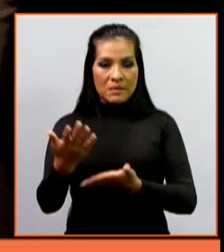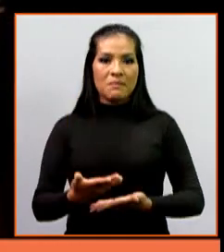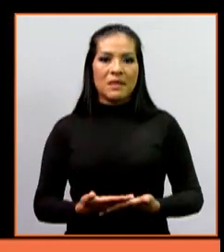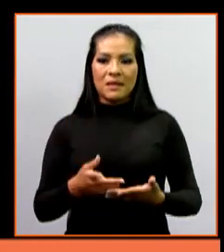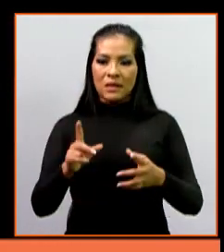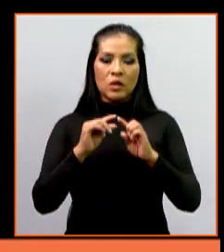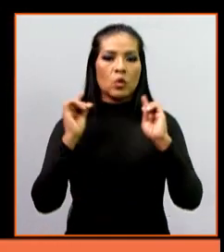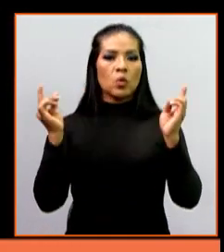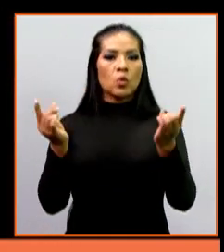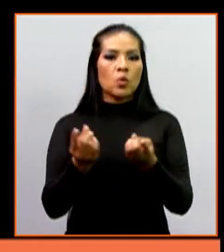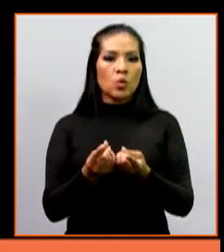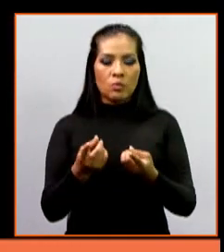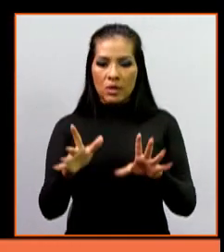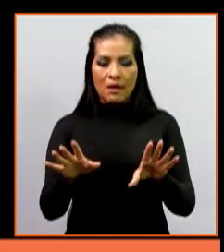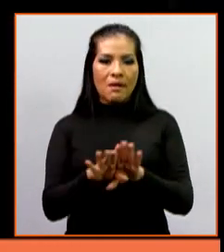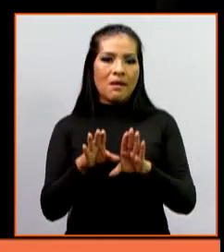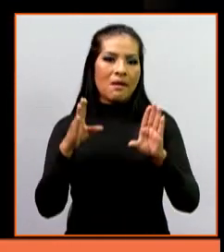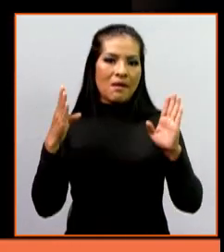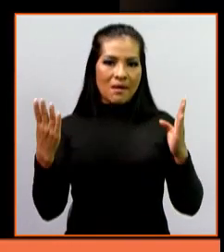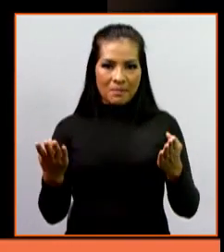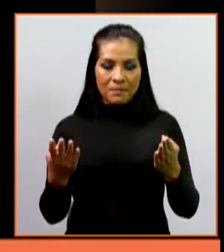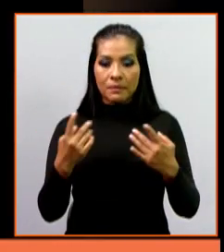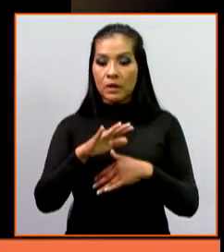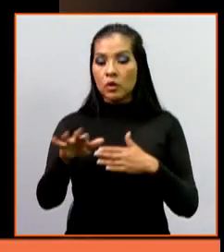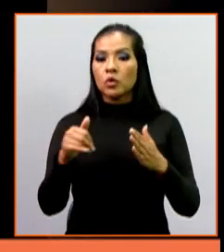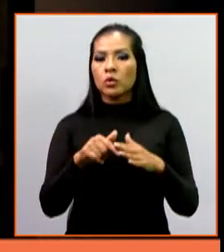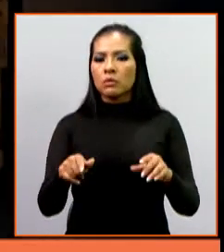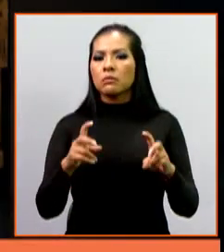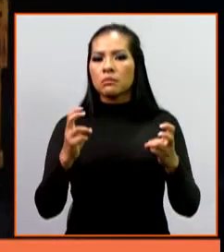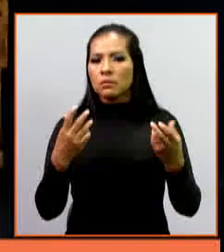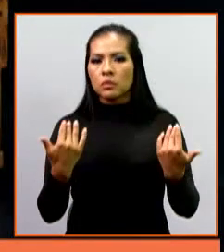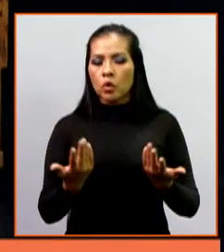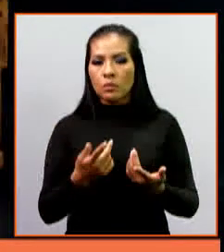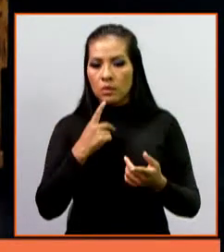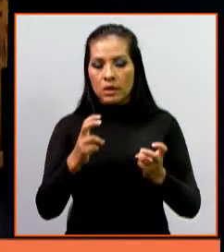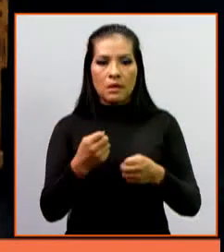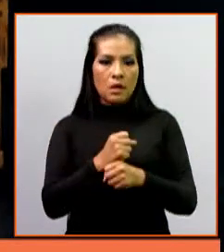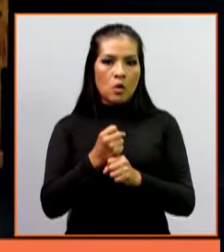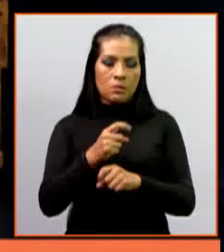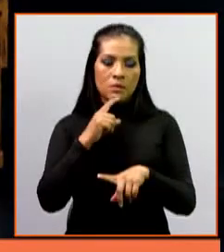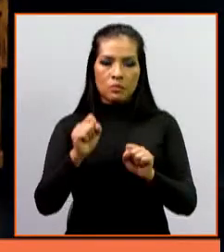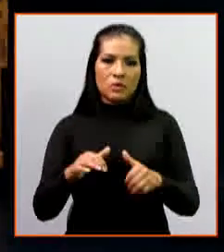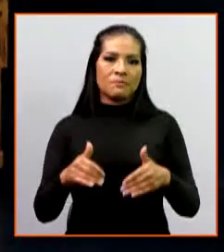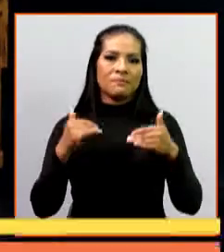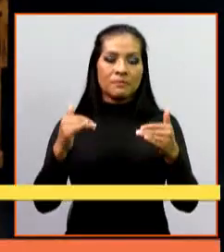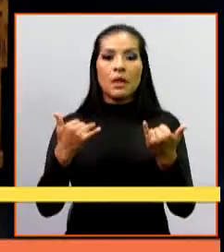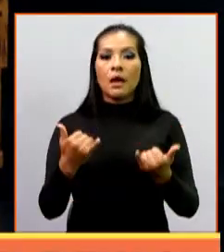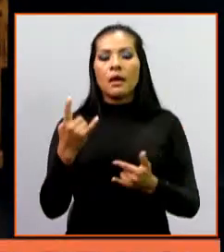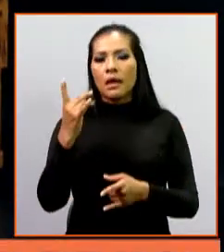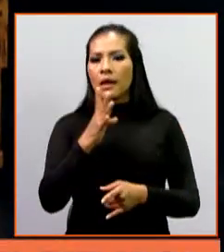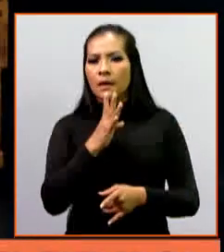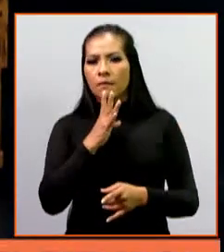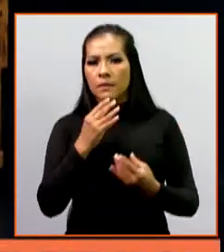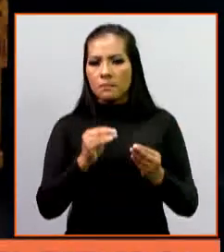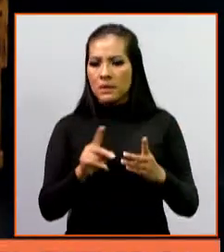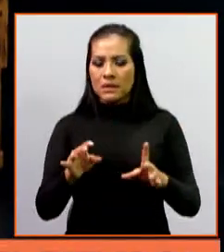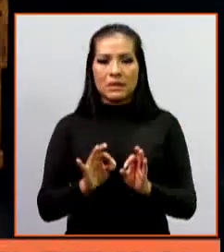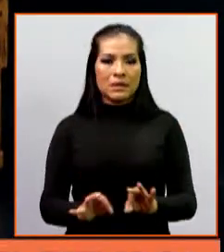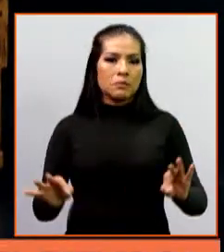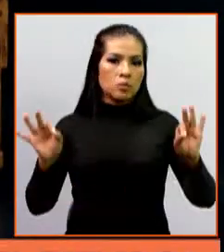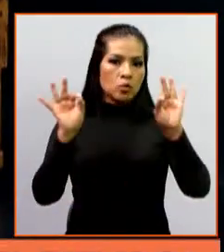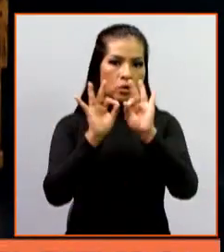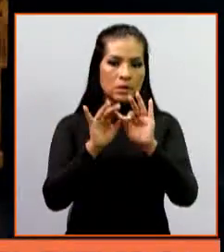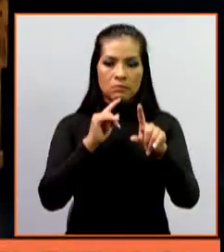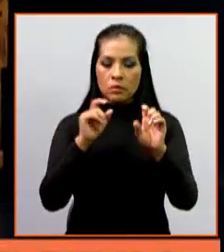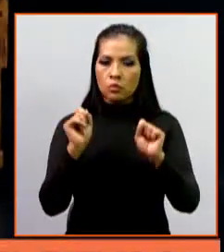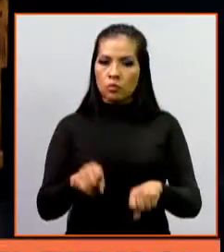que abres entonces todo este espacio para las obras ya presenciales. Hablábamos de la importancia de poder